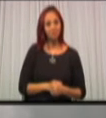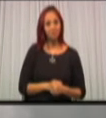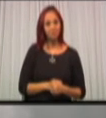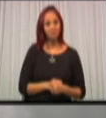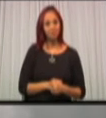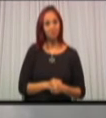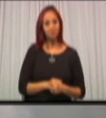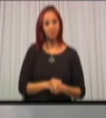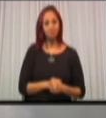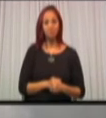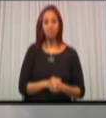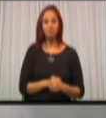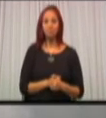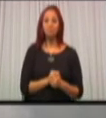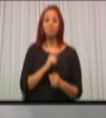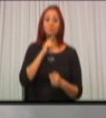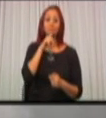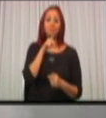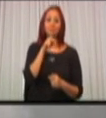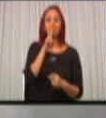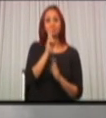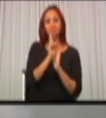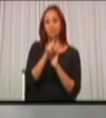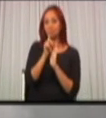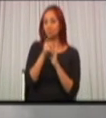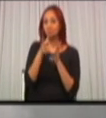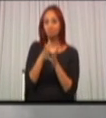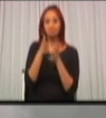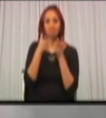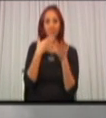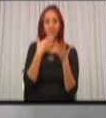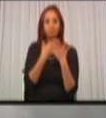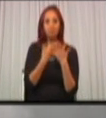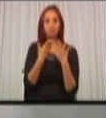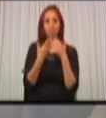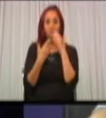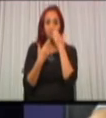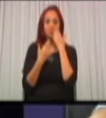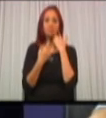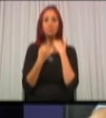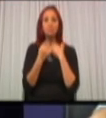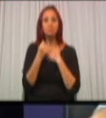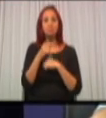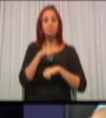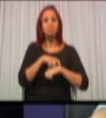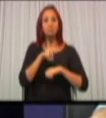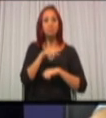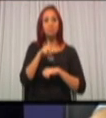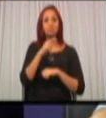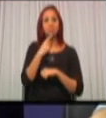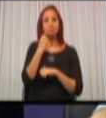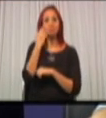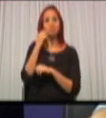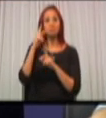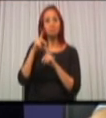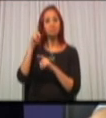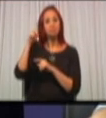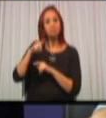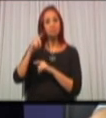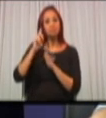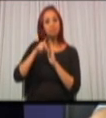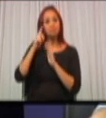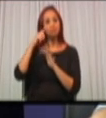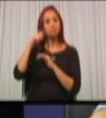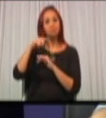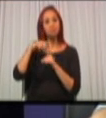La verdad es que nos quedan solo dos minutos y queremos que en muy pocos segundos ustedes digan por qué la gente debe de votar